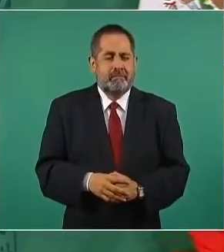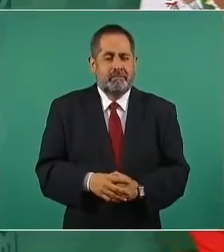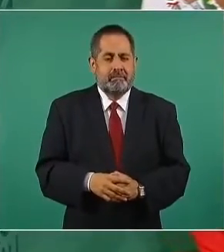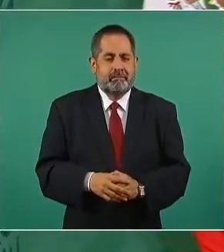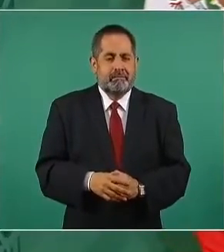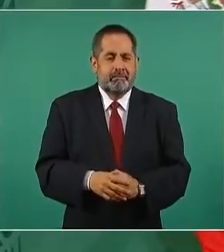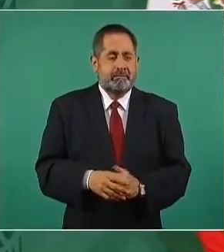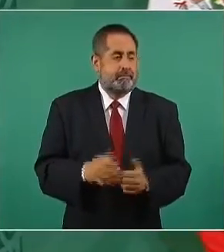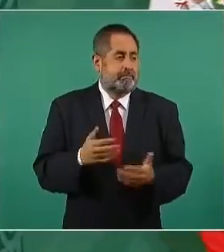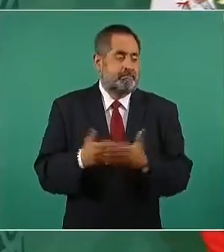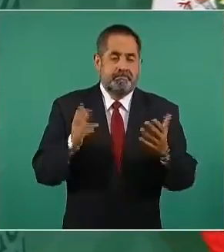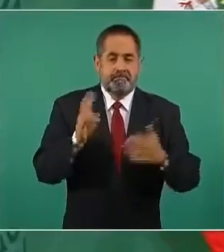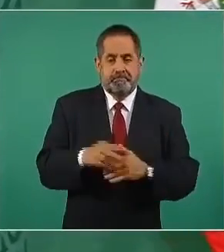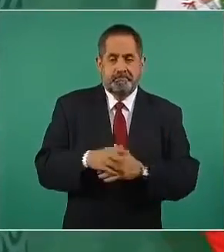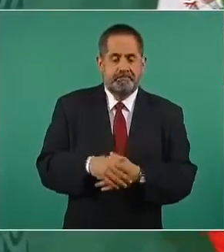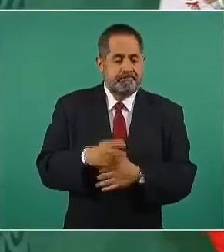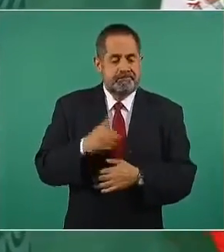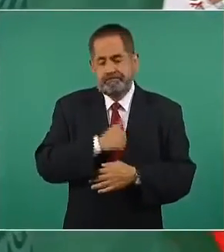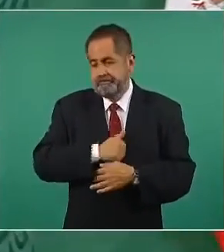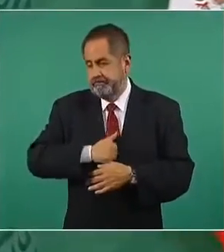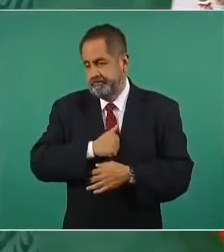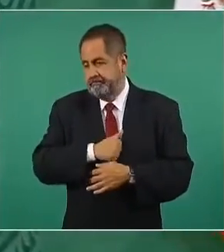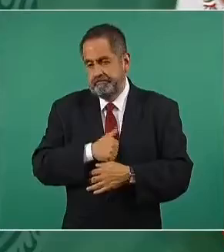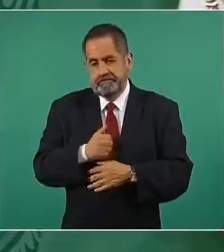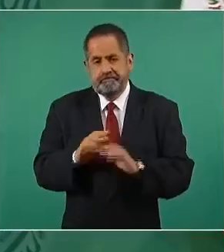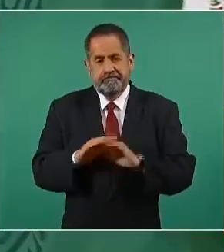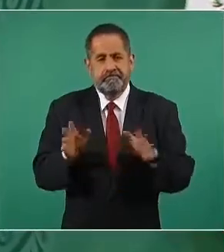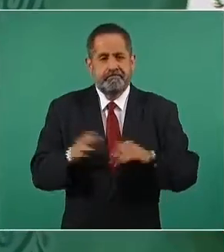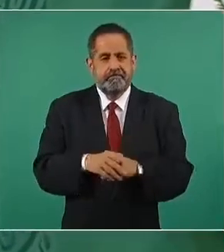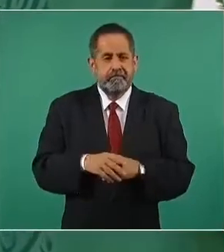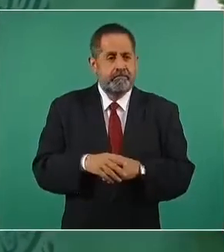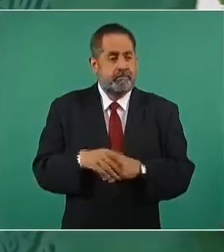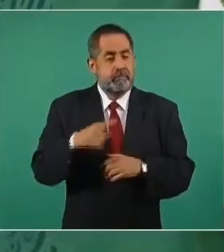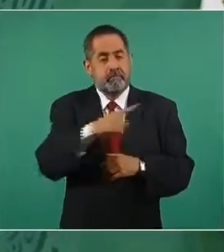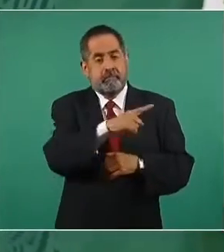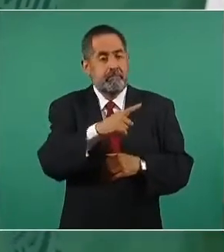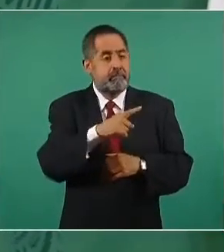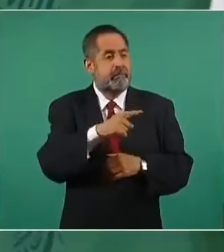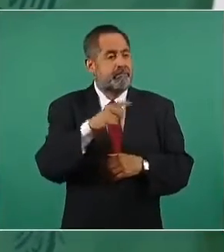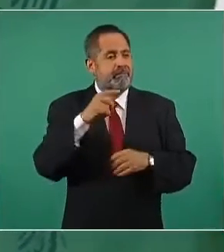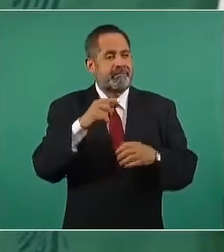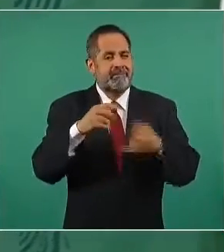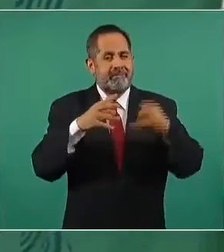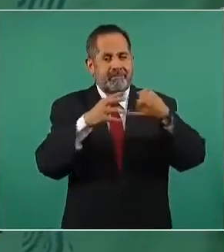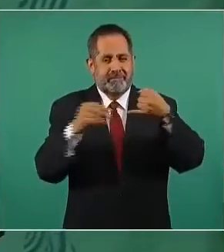Ahora, desgraciadamente, lamentablemente, se derrumbó un edificio en Florida